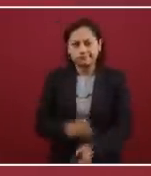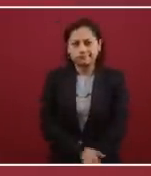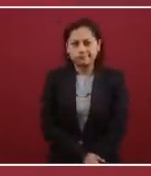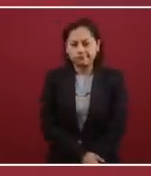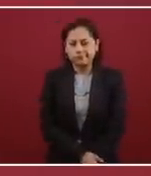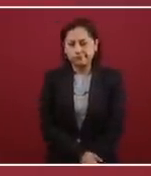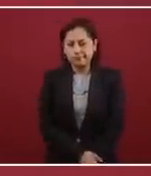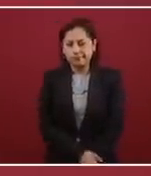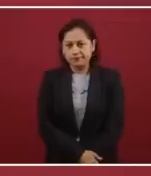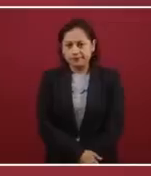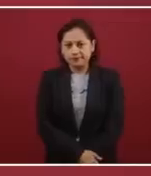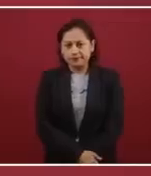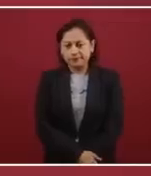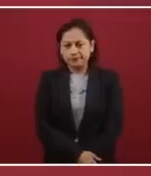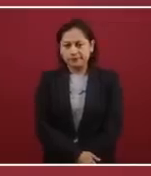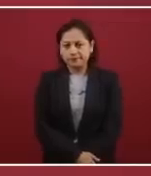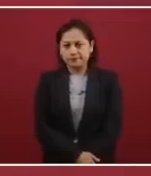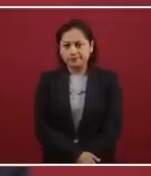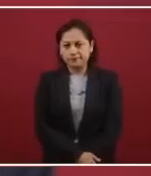Y así,